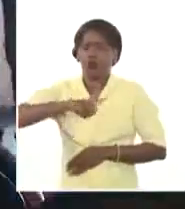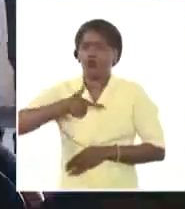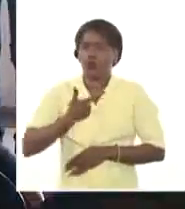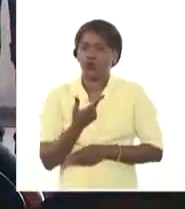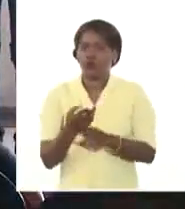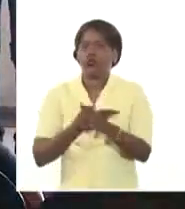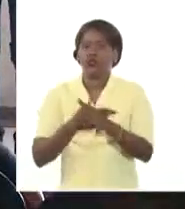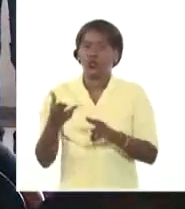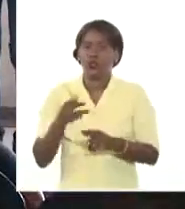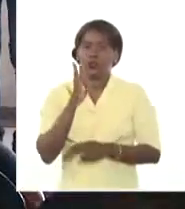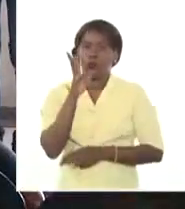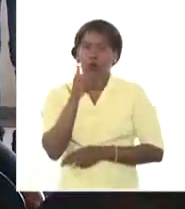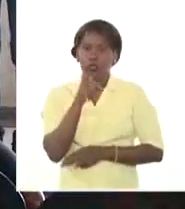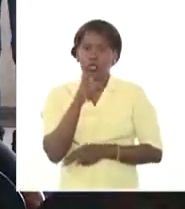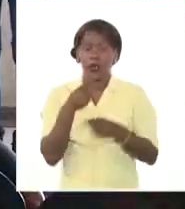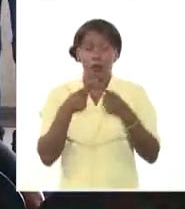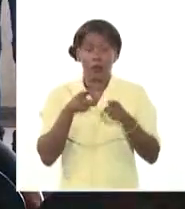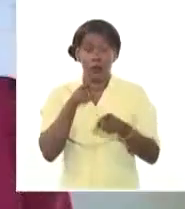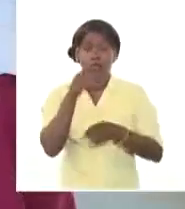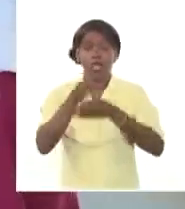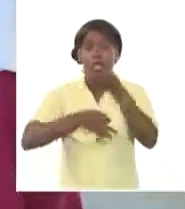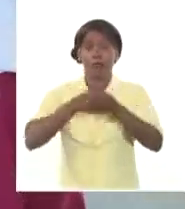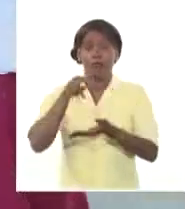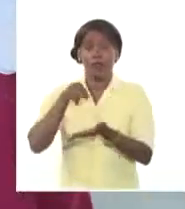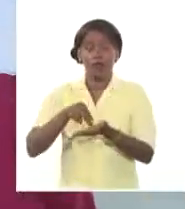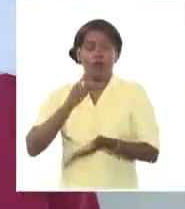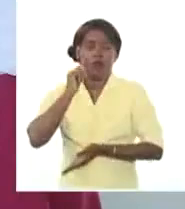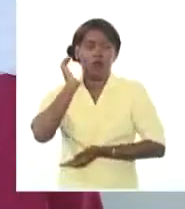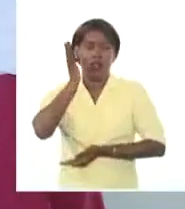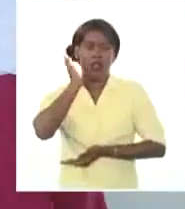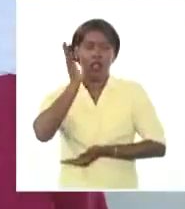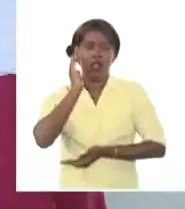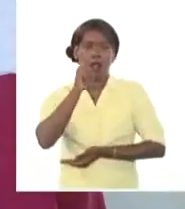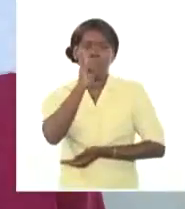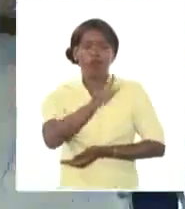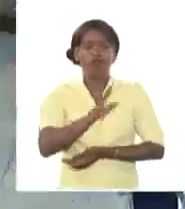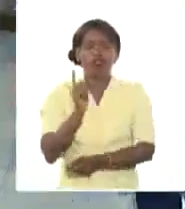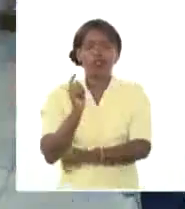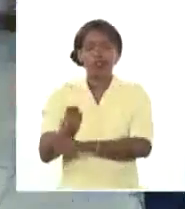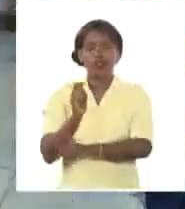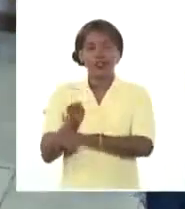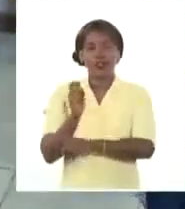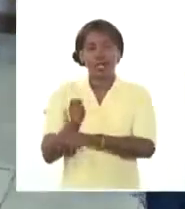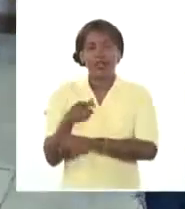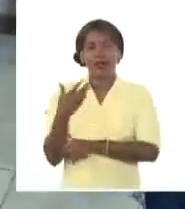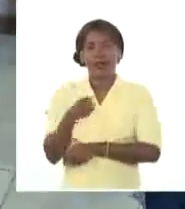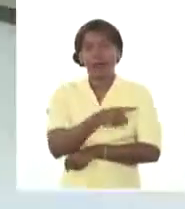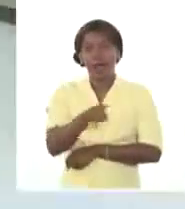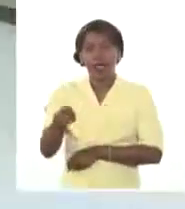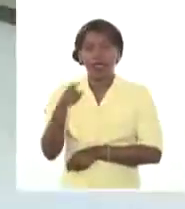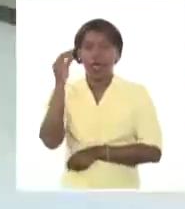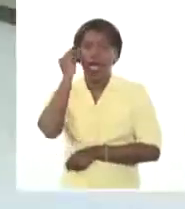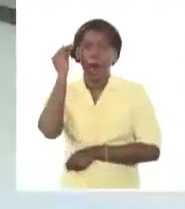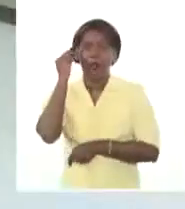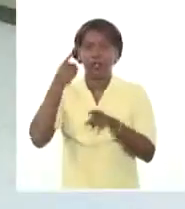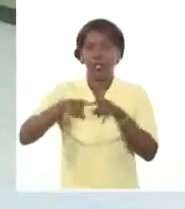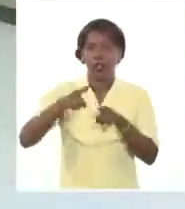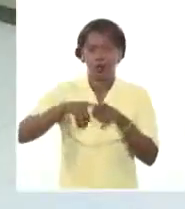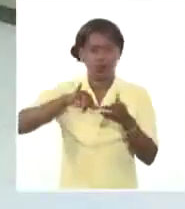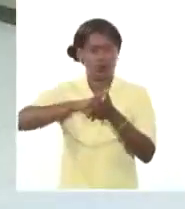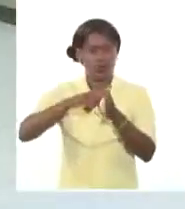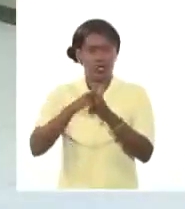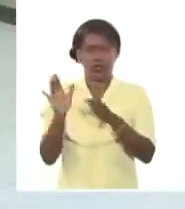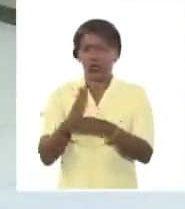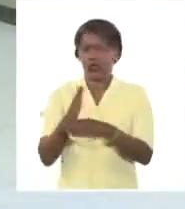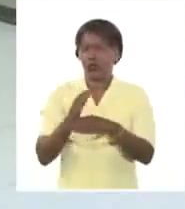historia. Herramientas de las que Sandy se nutre para atraer a niños, jóvenes y adultos en proyectos artísticos como Trinchera Moral,